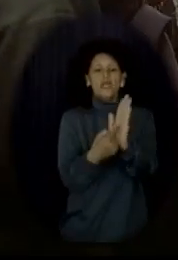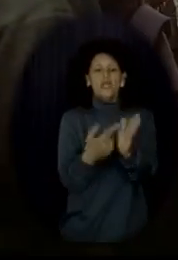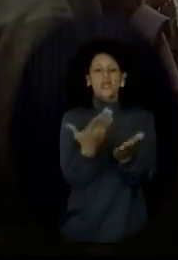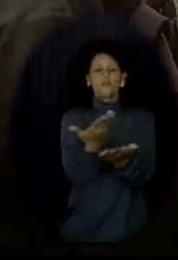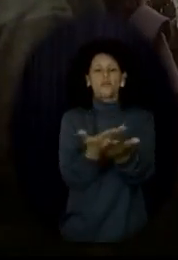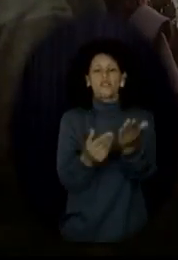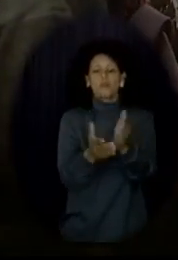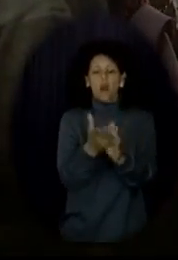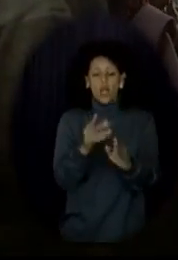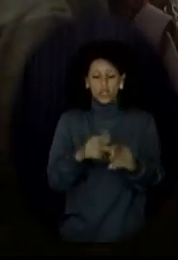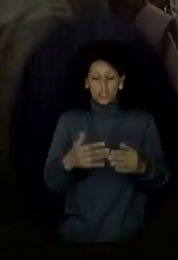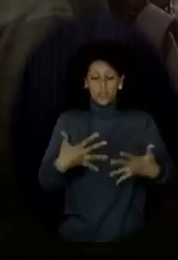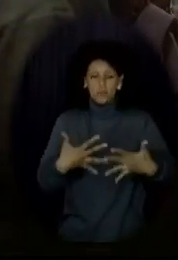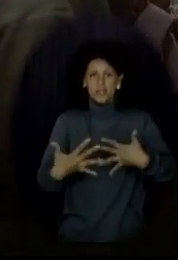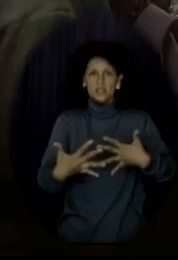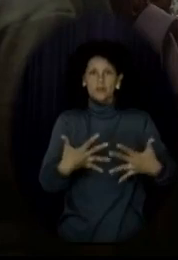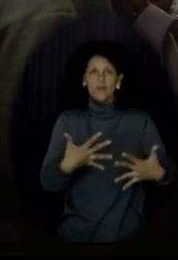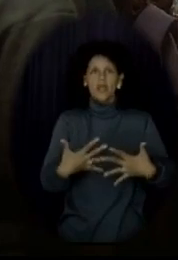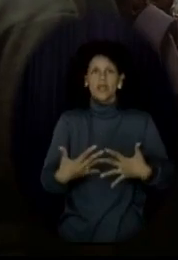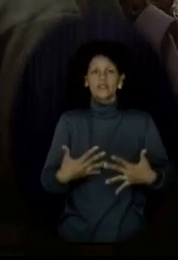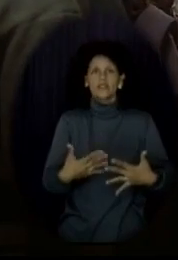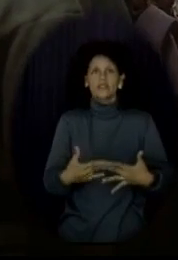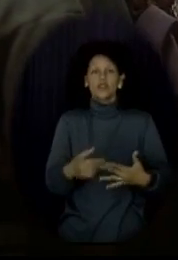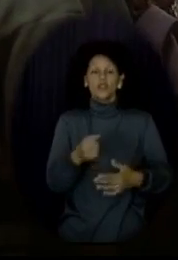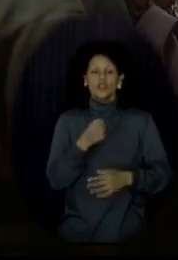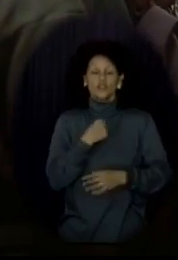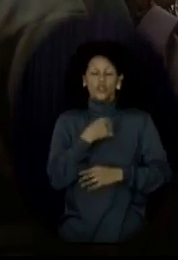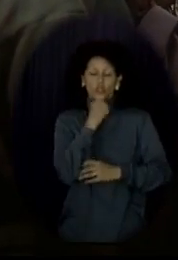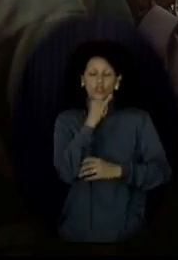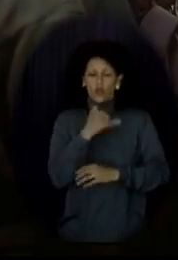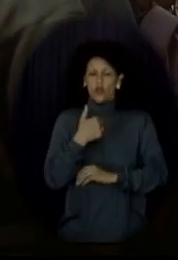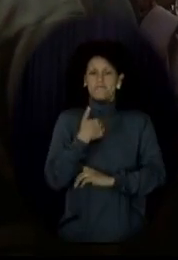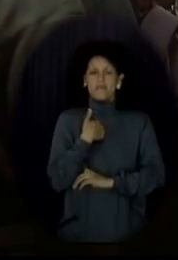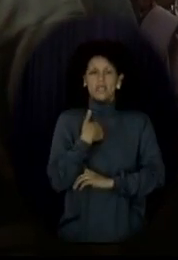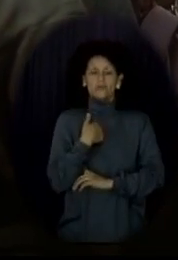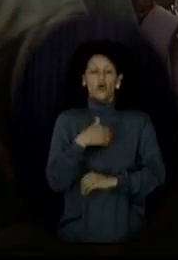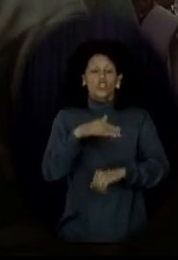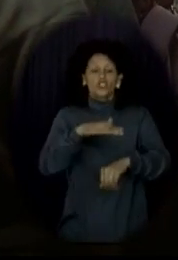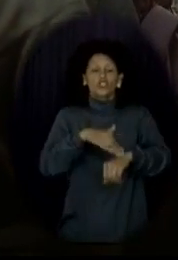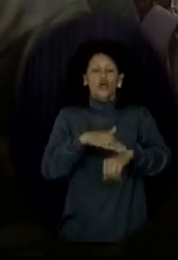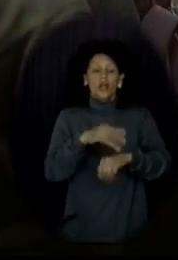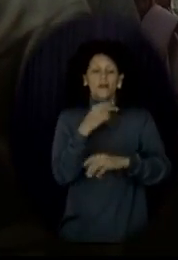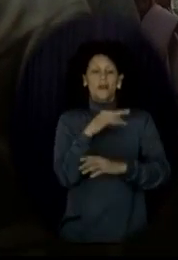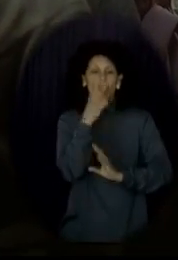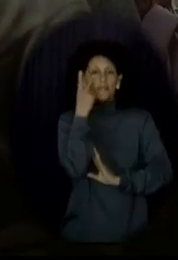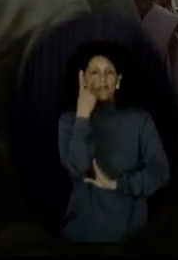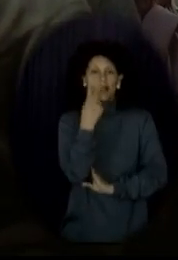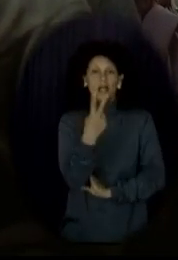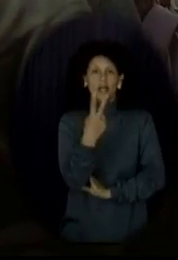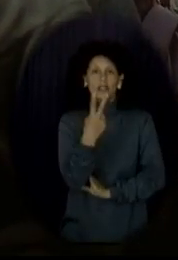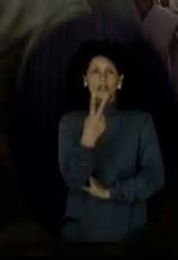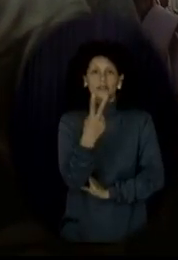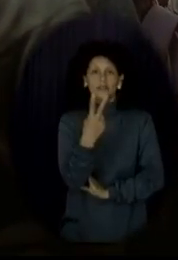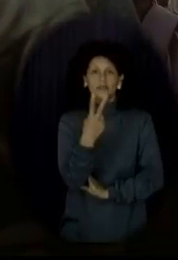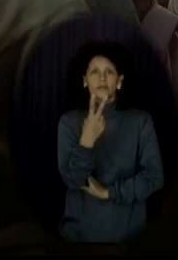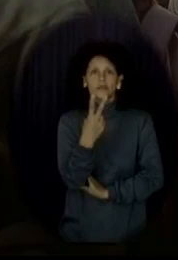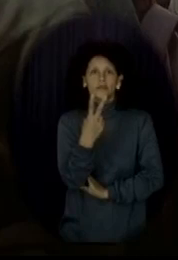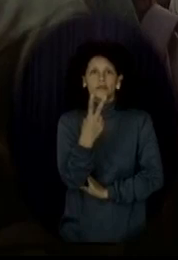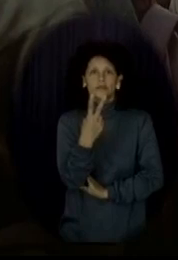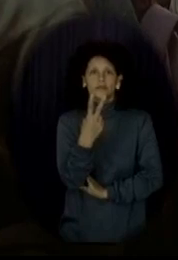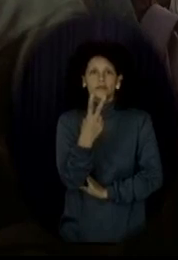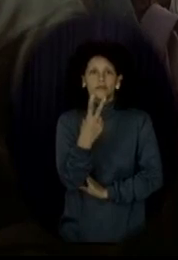Miren, mis manos y mis pies. Vean que soy yo mismo. Tóquenme y